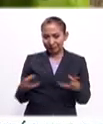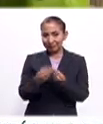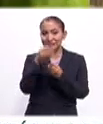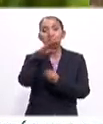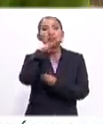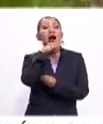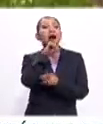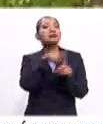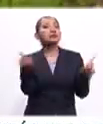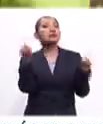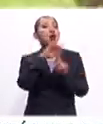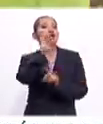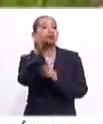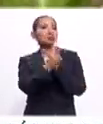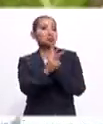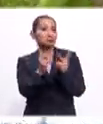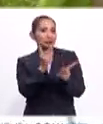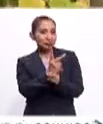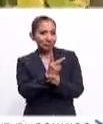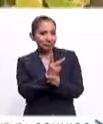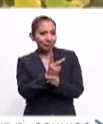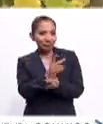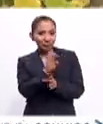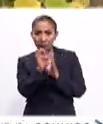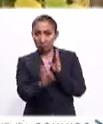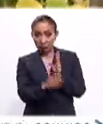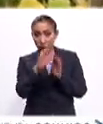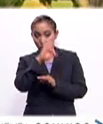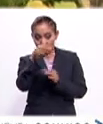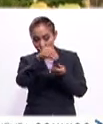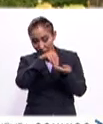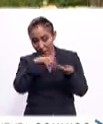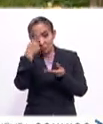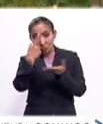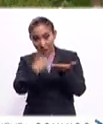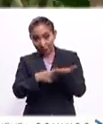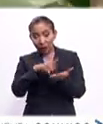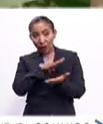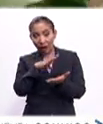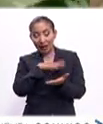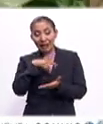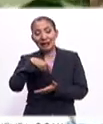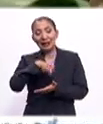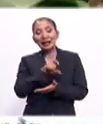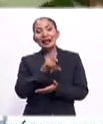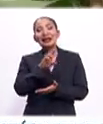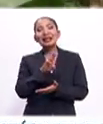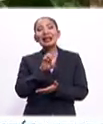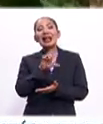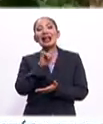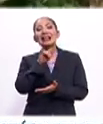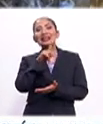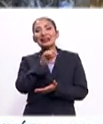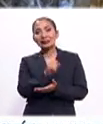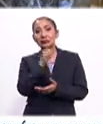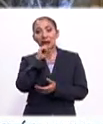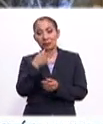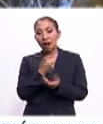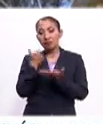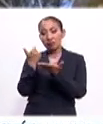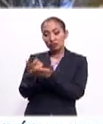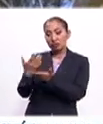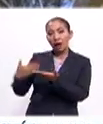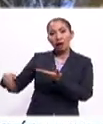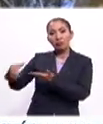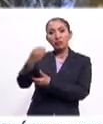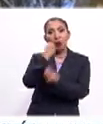al maíz los otros productos, todos los que se dan, incluidos los quelites, porque no solo enriquecen la